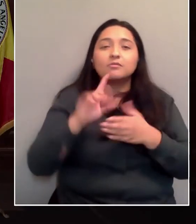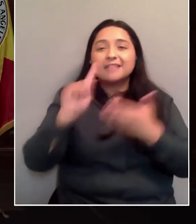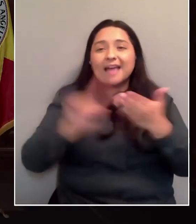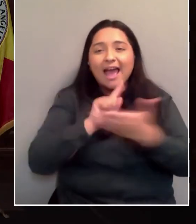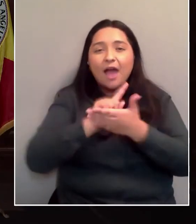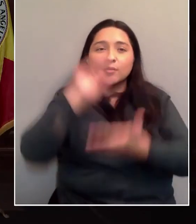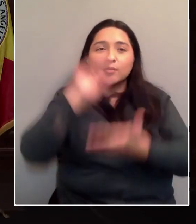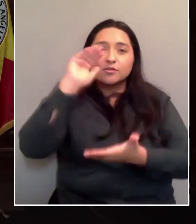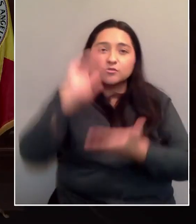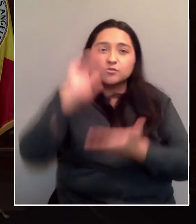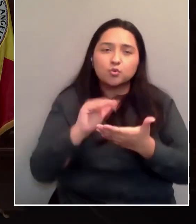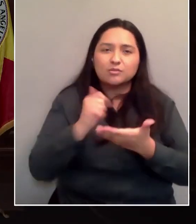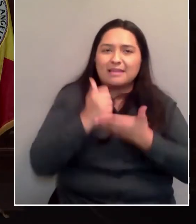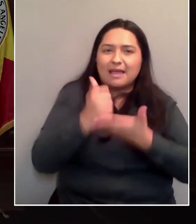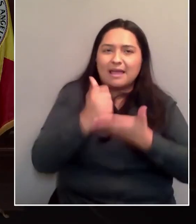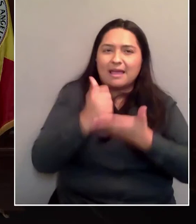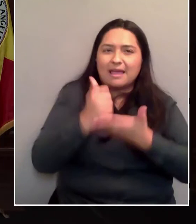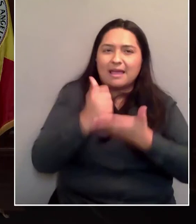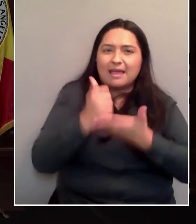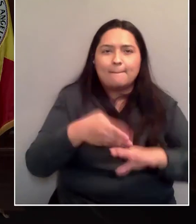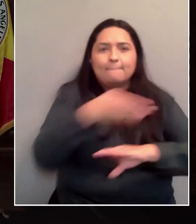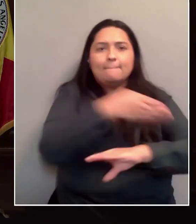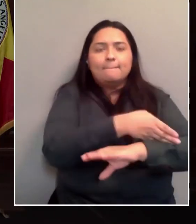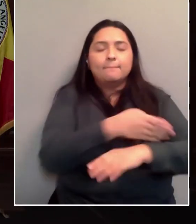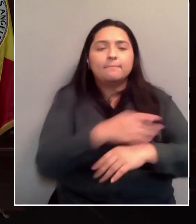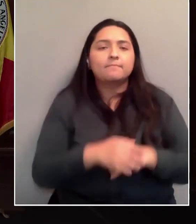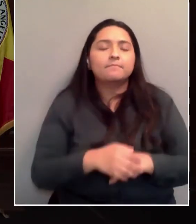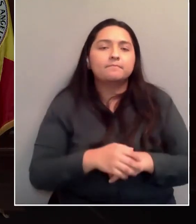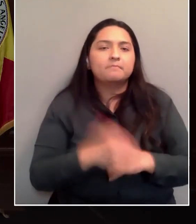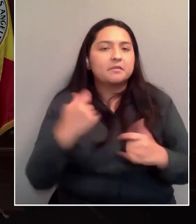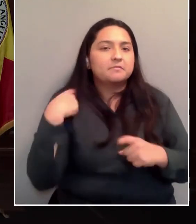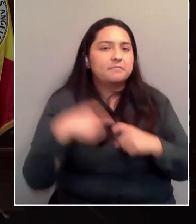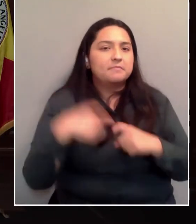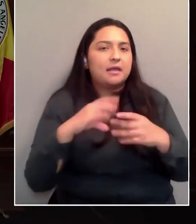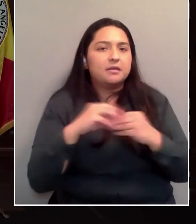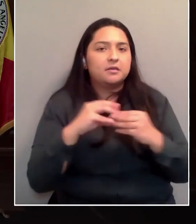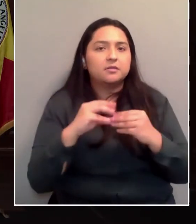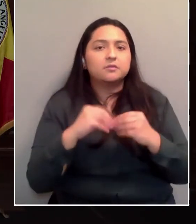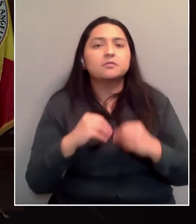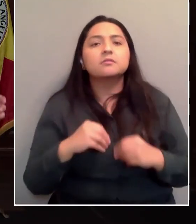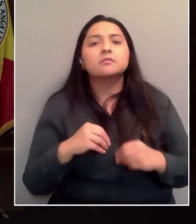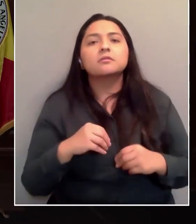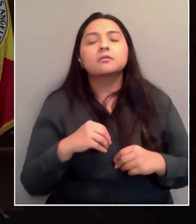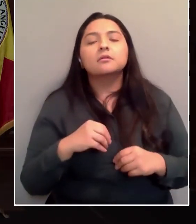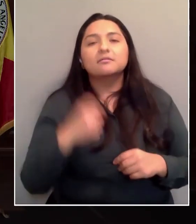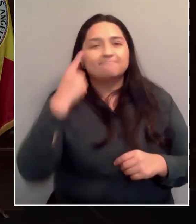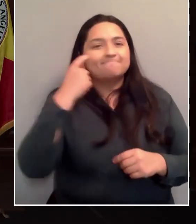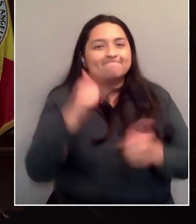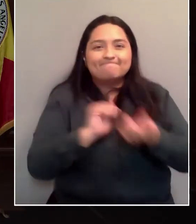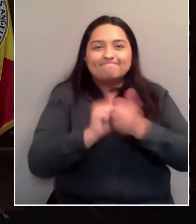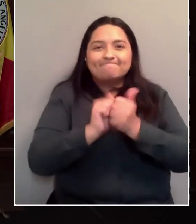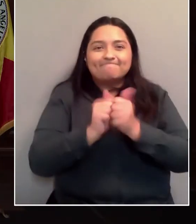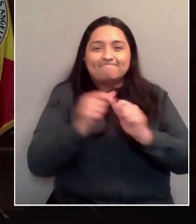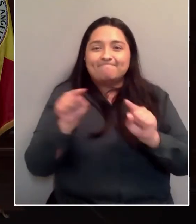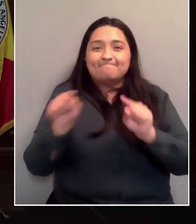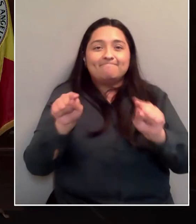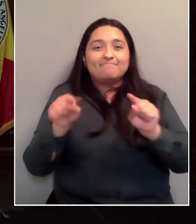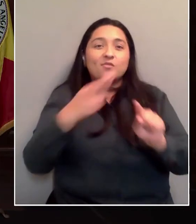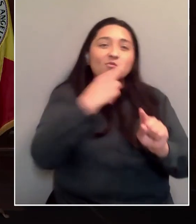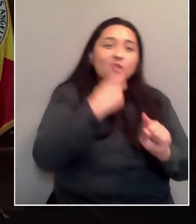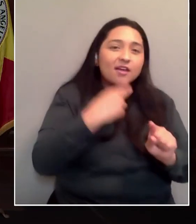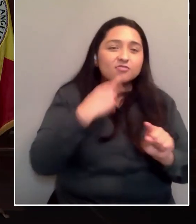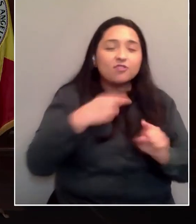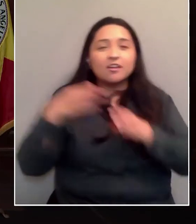Este no es una competición entre los vendedores ambulantes y nuestros restaurantes en nuestros edificios.